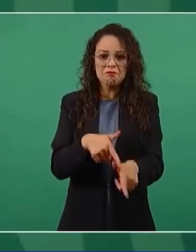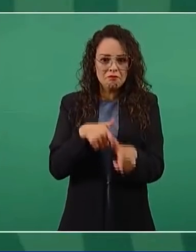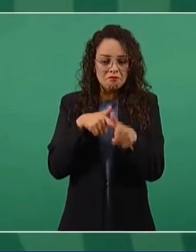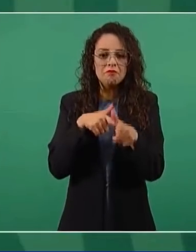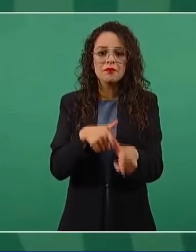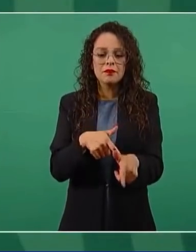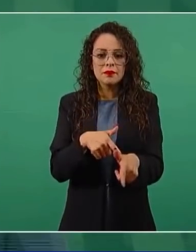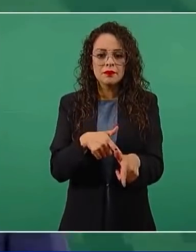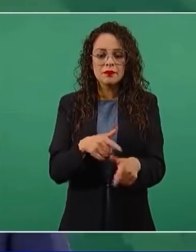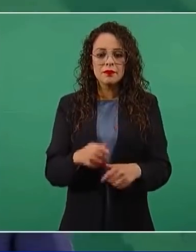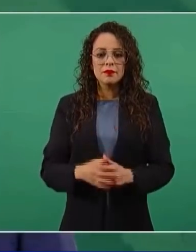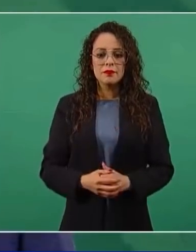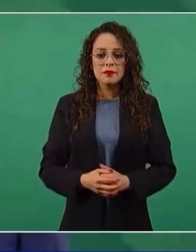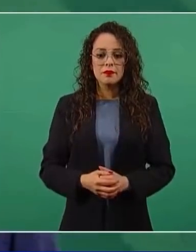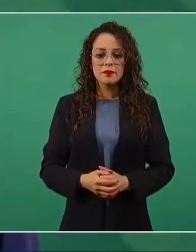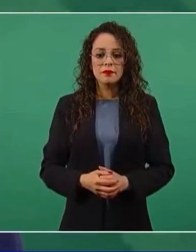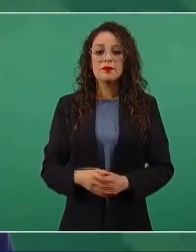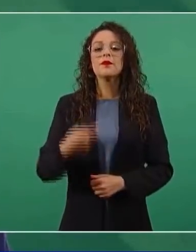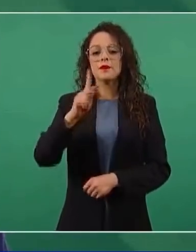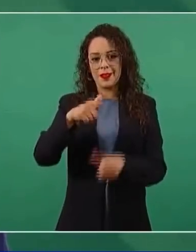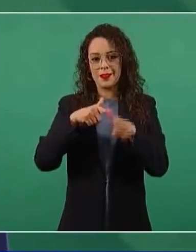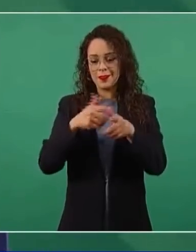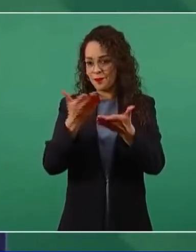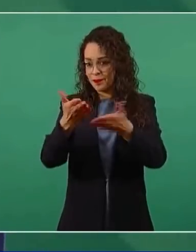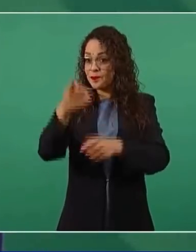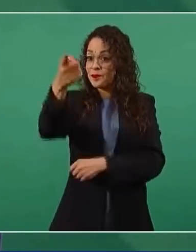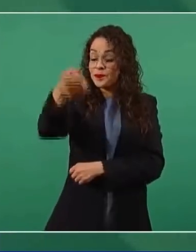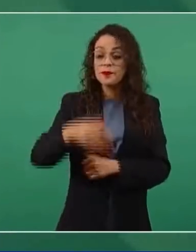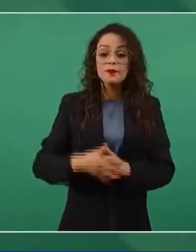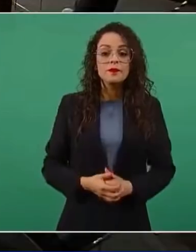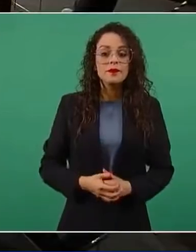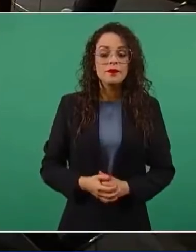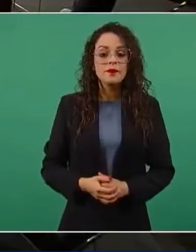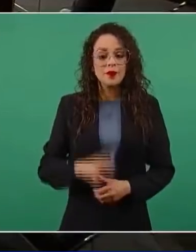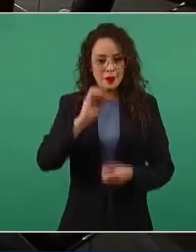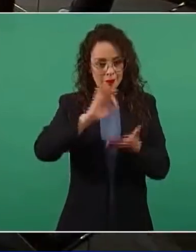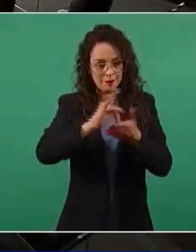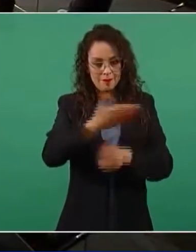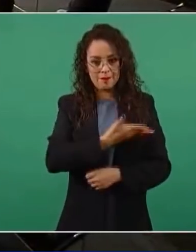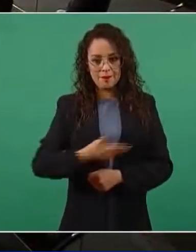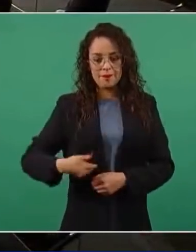pero vamos a continuar con esto. Gracias, presidente. La compañera